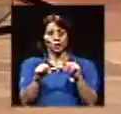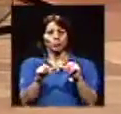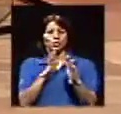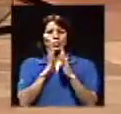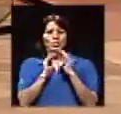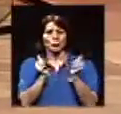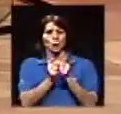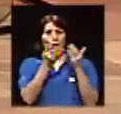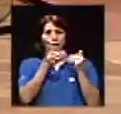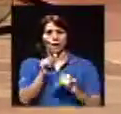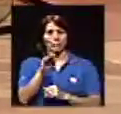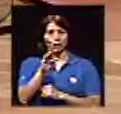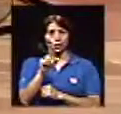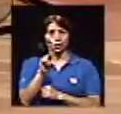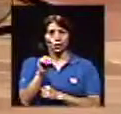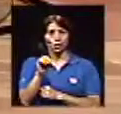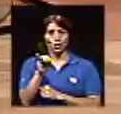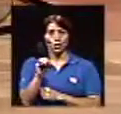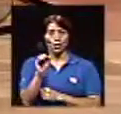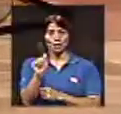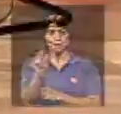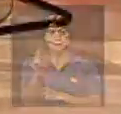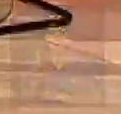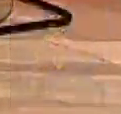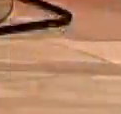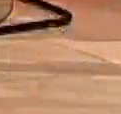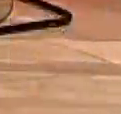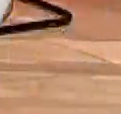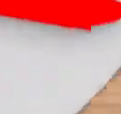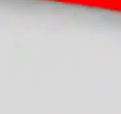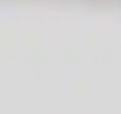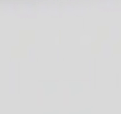conversaremos con don Antonio Álvarez de Santi.